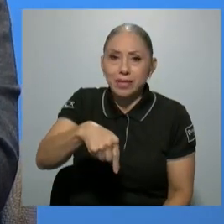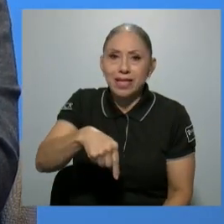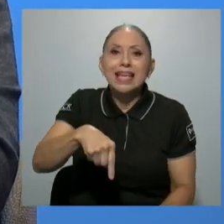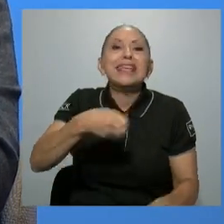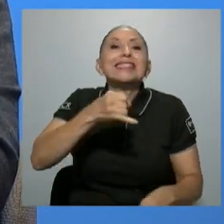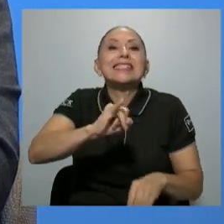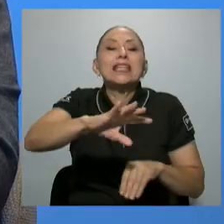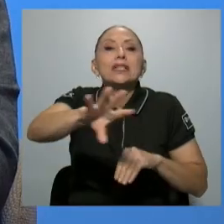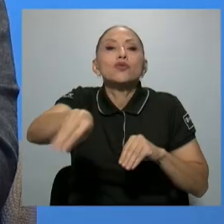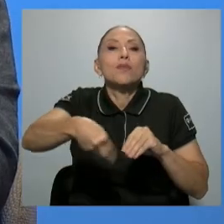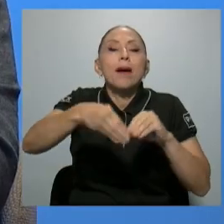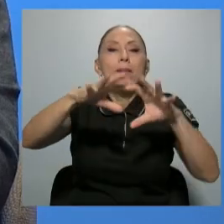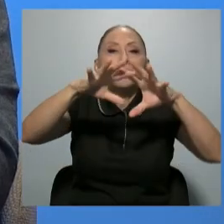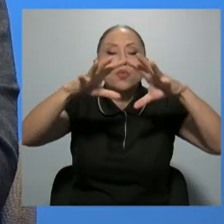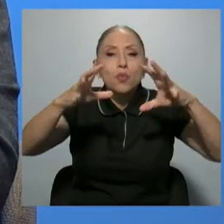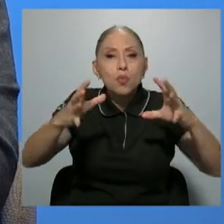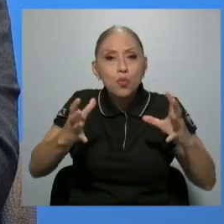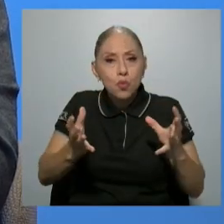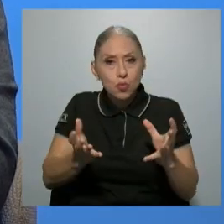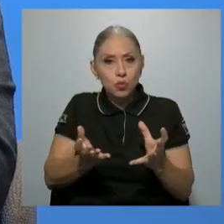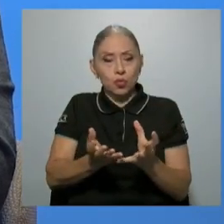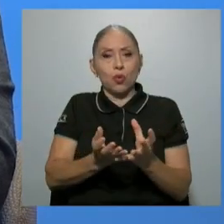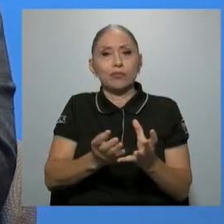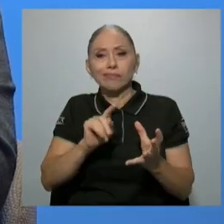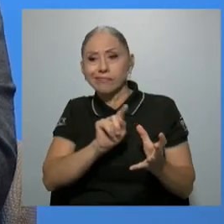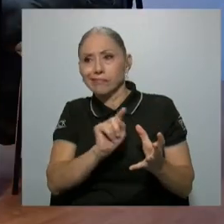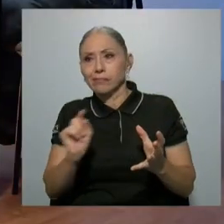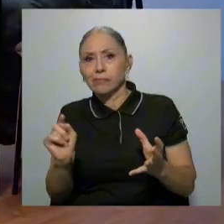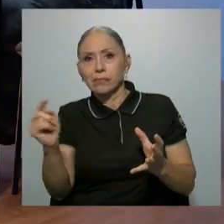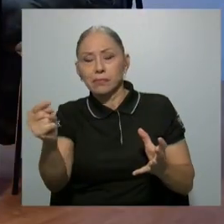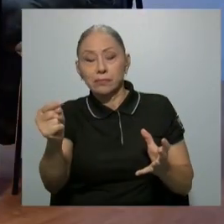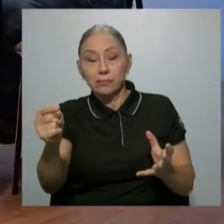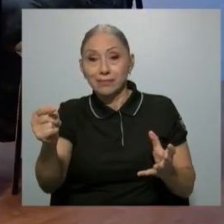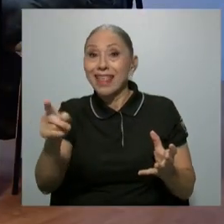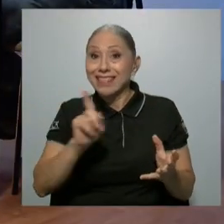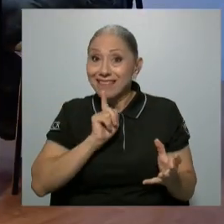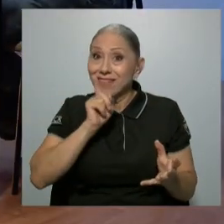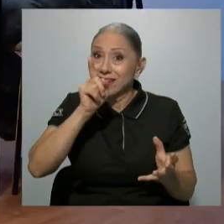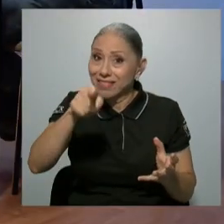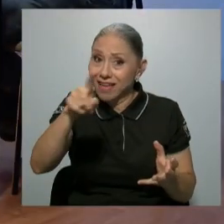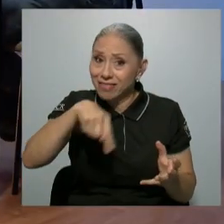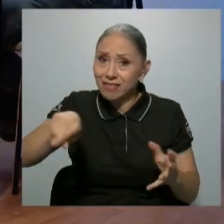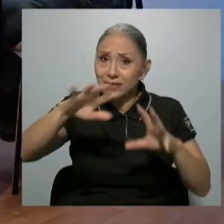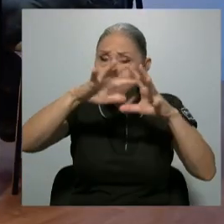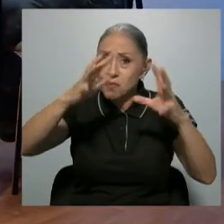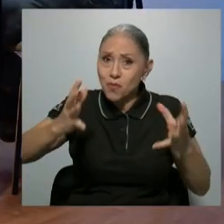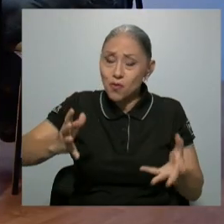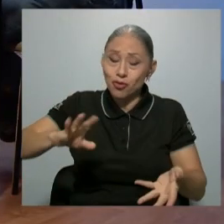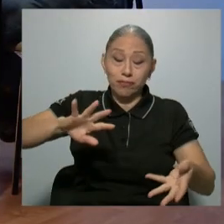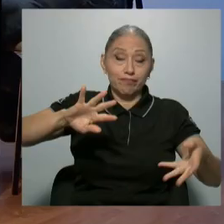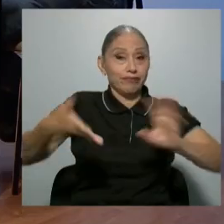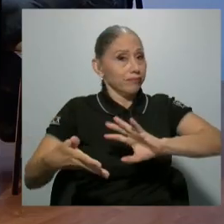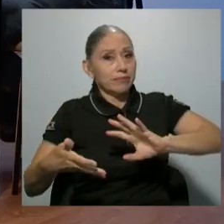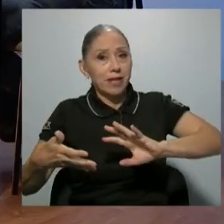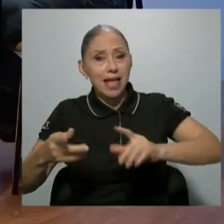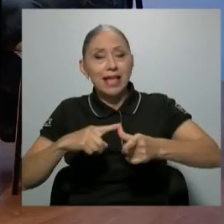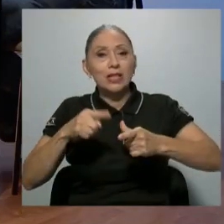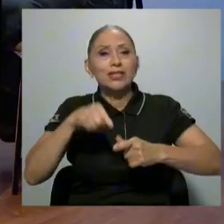un mundo que está de cabeza, literalmente, ¿verdad? Eso lo que anticipa es